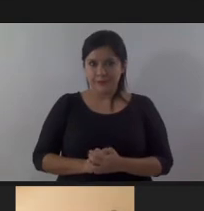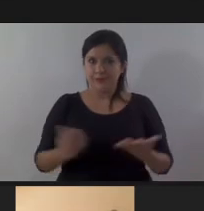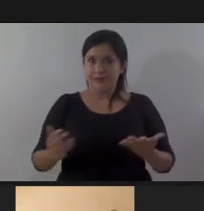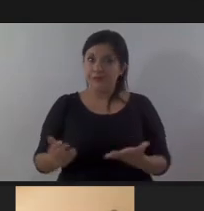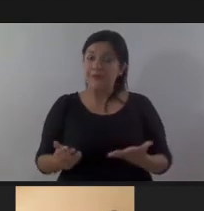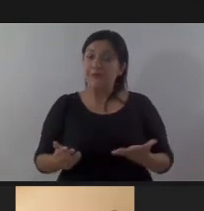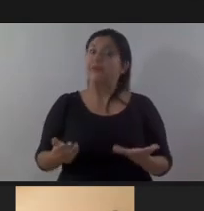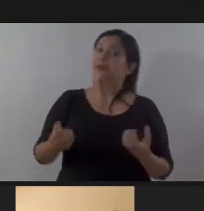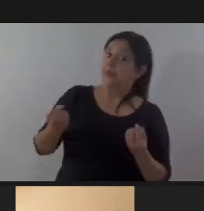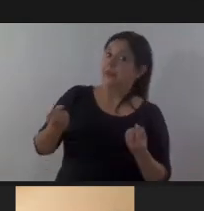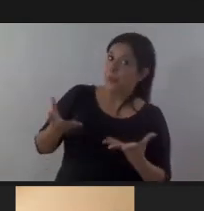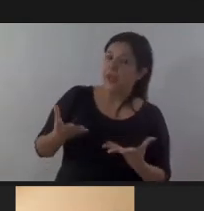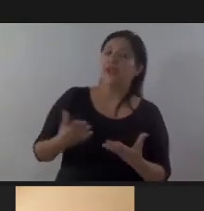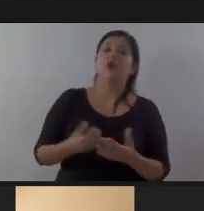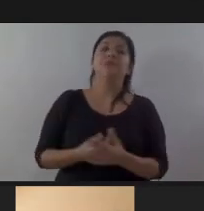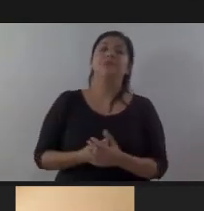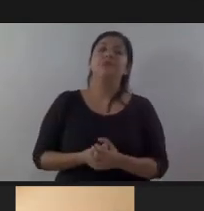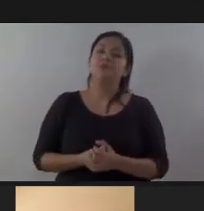Bueno, está bien.